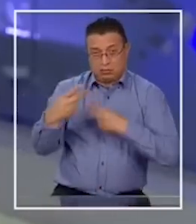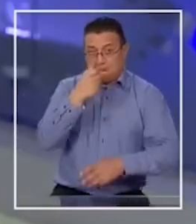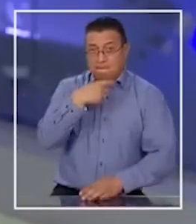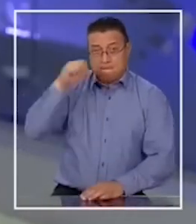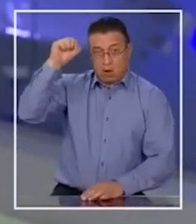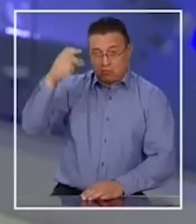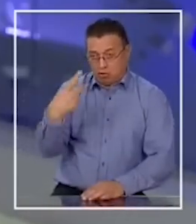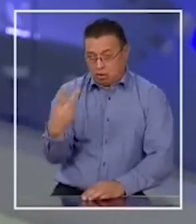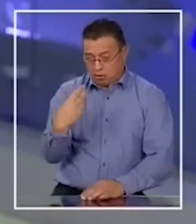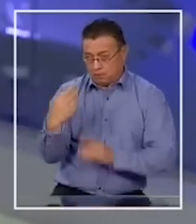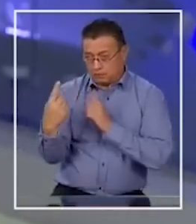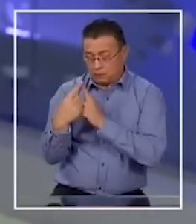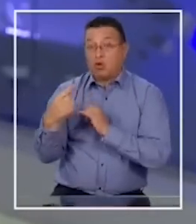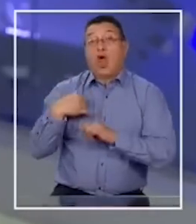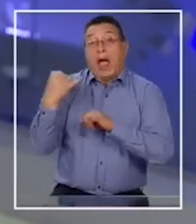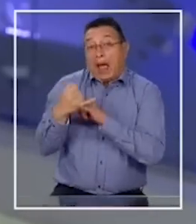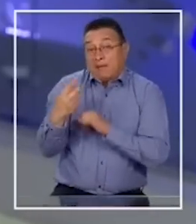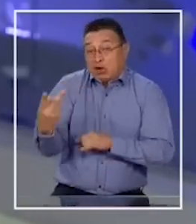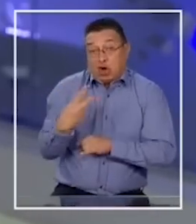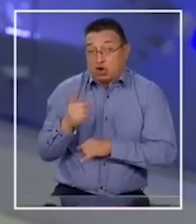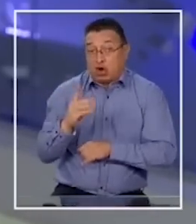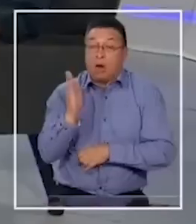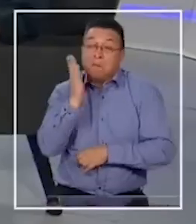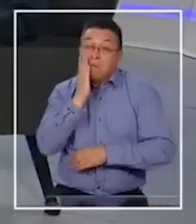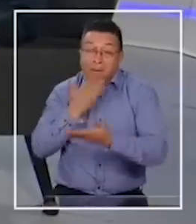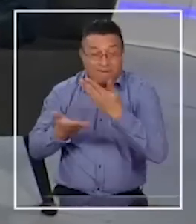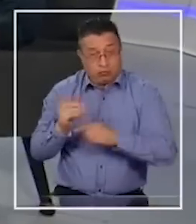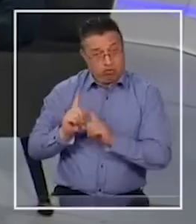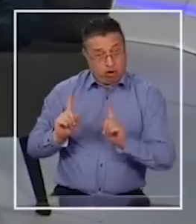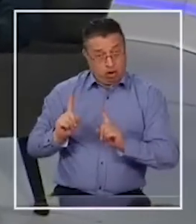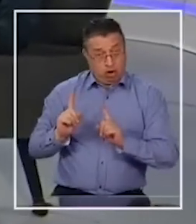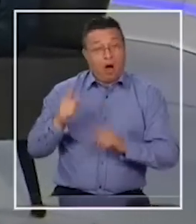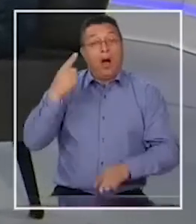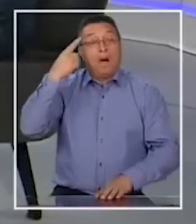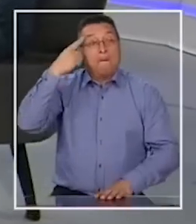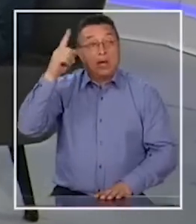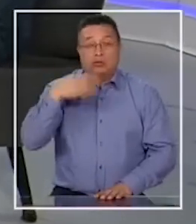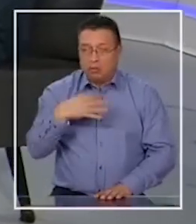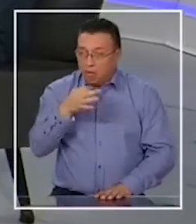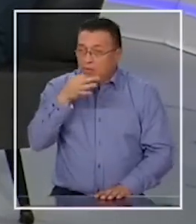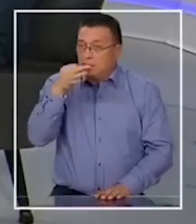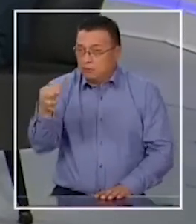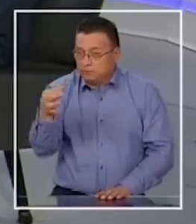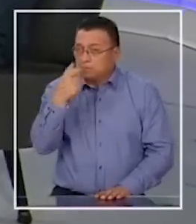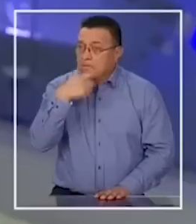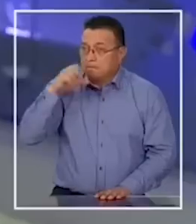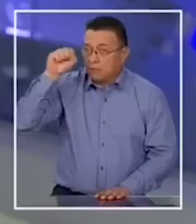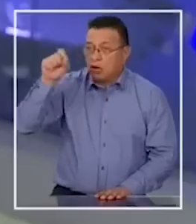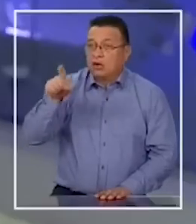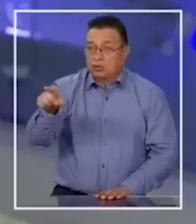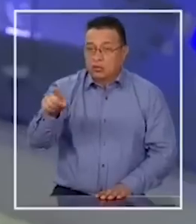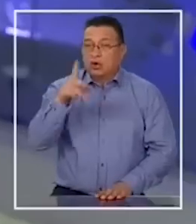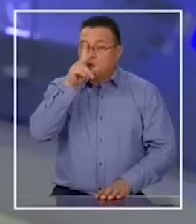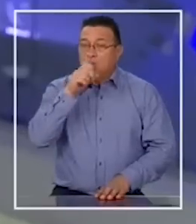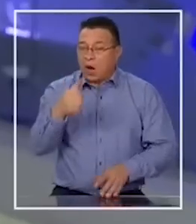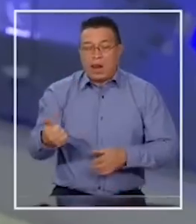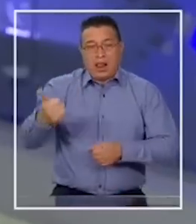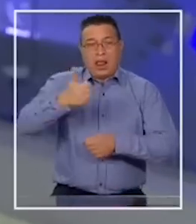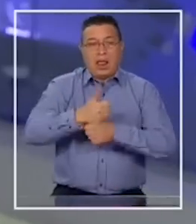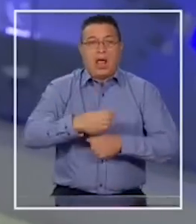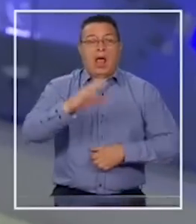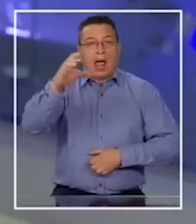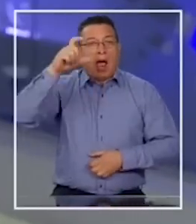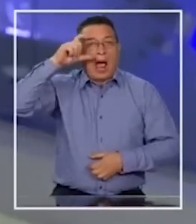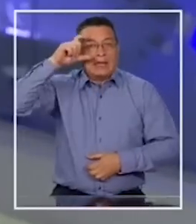yo sin ser amigo probablemente sin caernos ni bien y yo en un minuto le dije presente usted están los zapatos de Allende los zapatos de